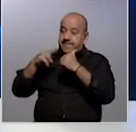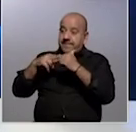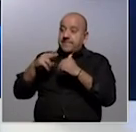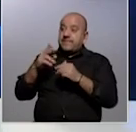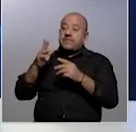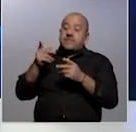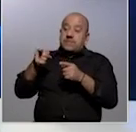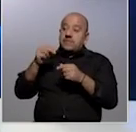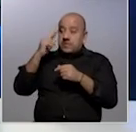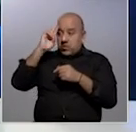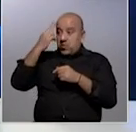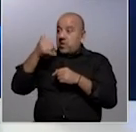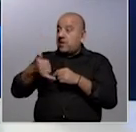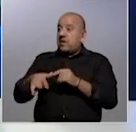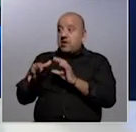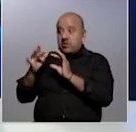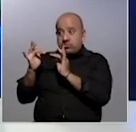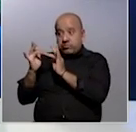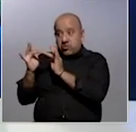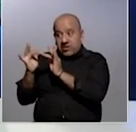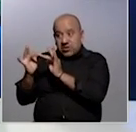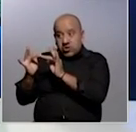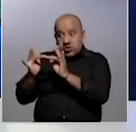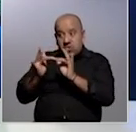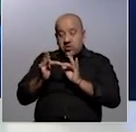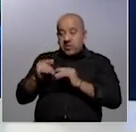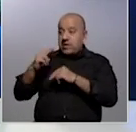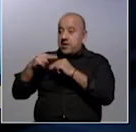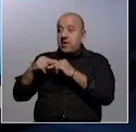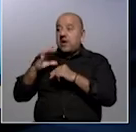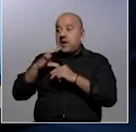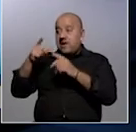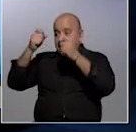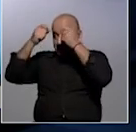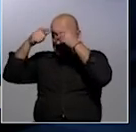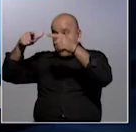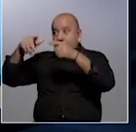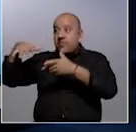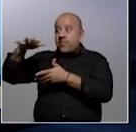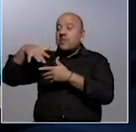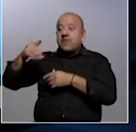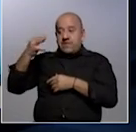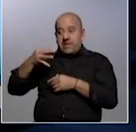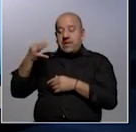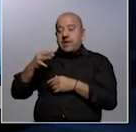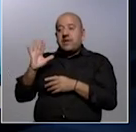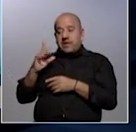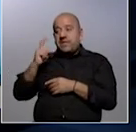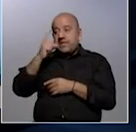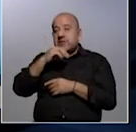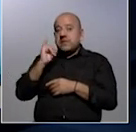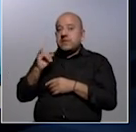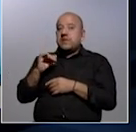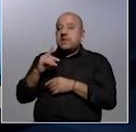destacó que el uruguay tiene una buena tasa de conexión puede ser igual si eso es verdad sin lugar a dudas